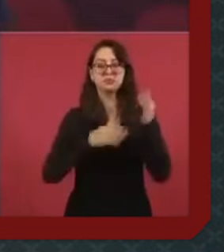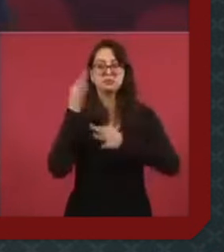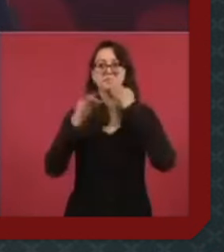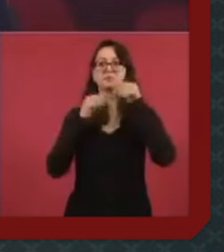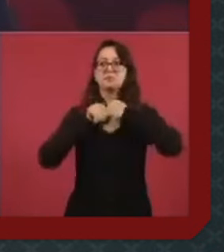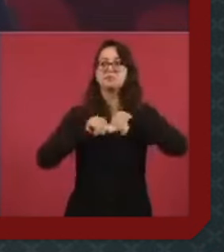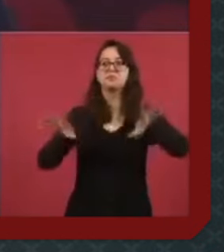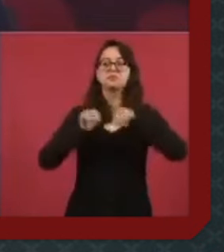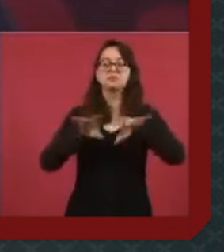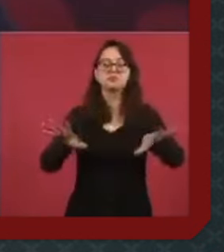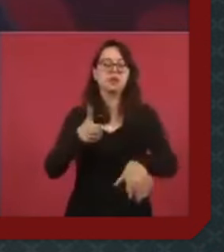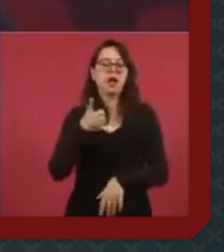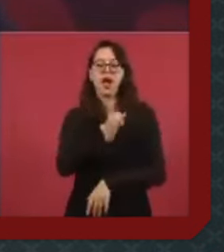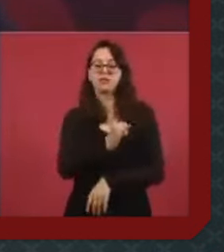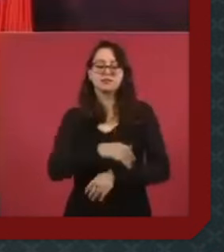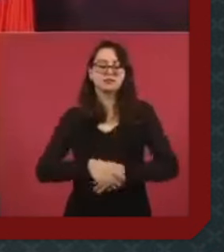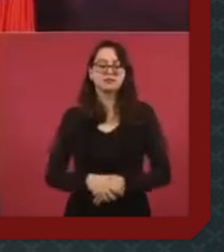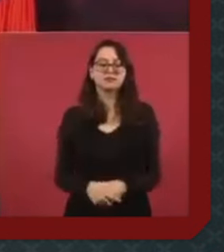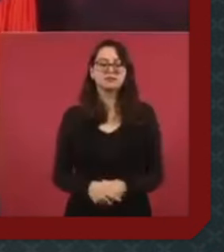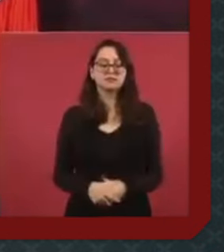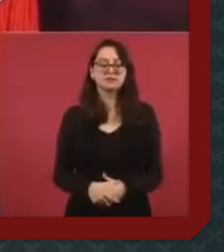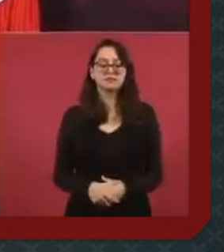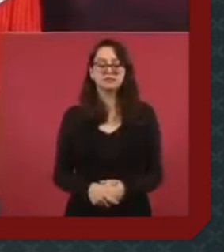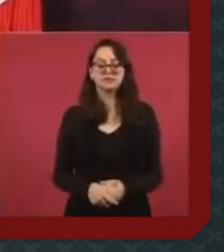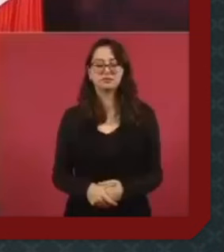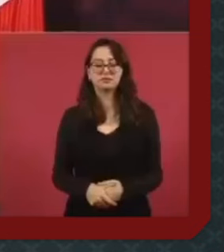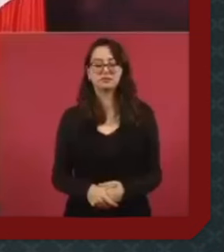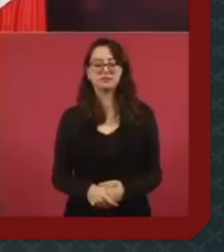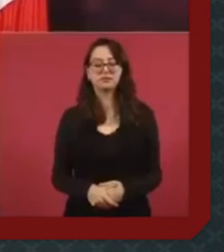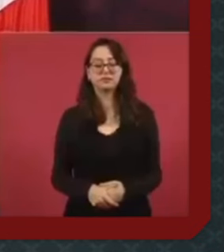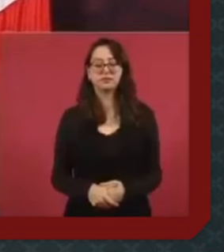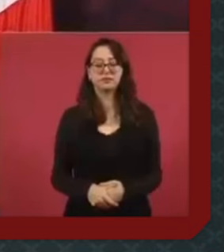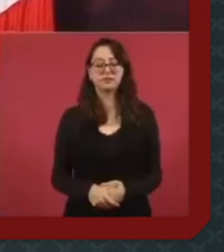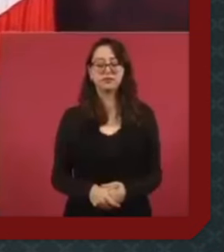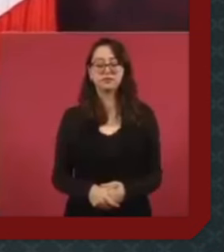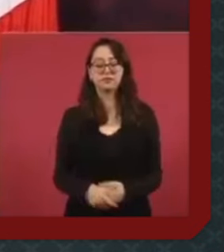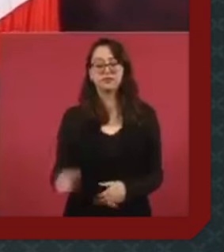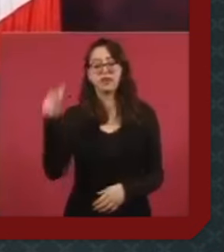el presidente Andrés Manuel López Obrador abordó el tema del discurso